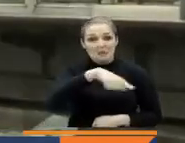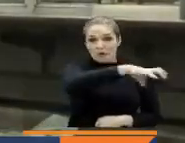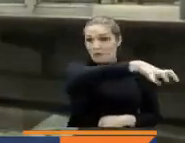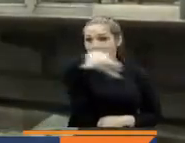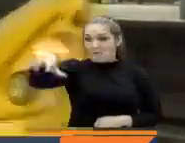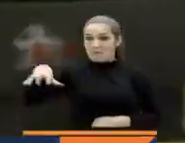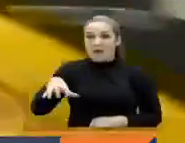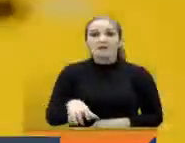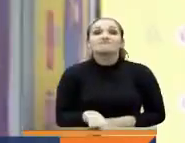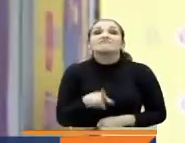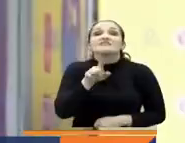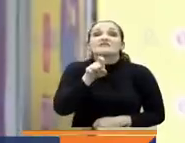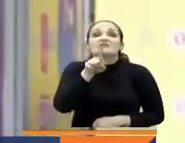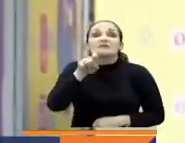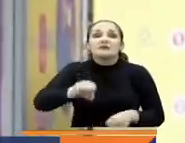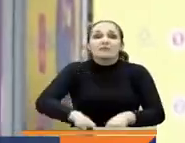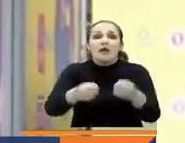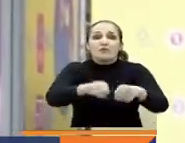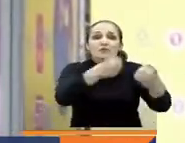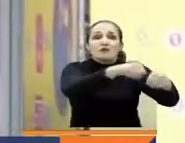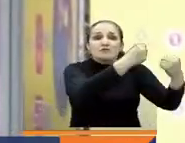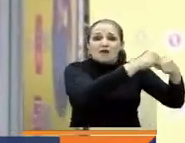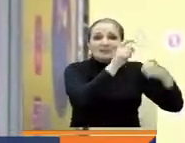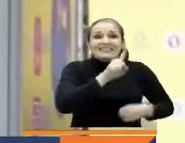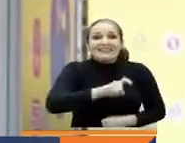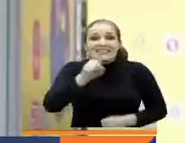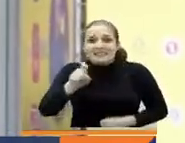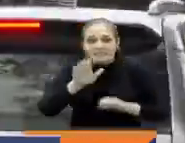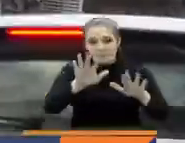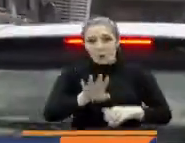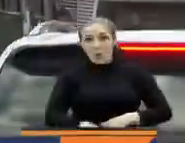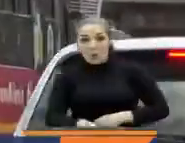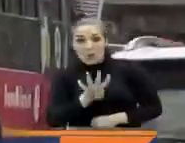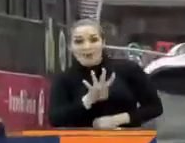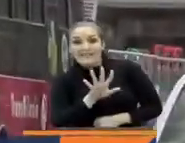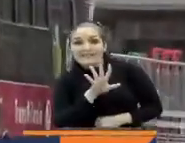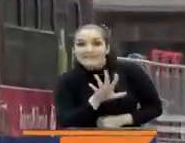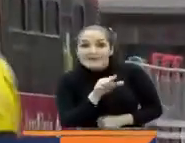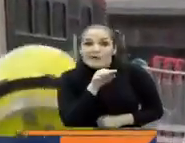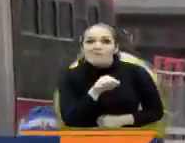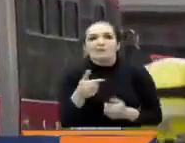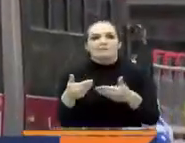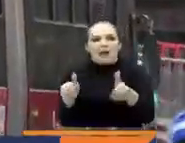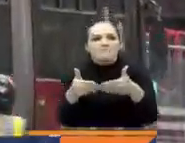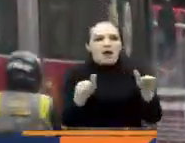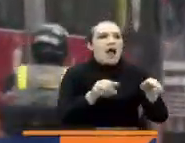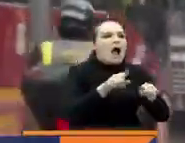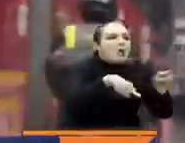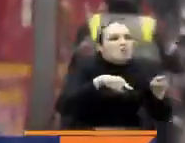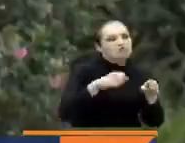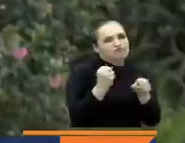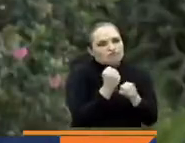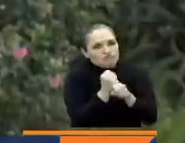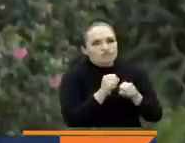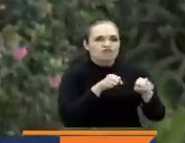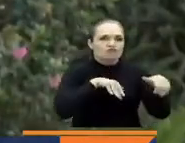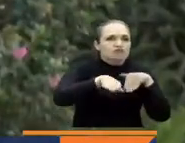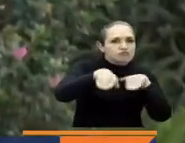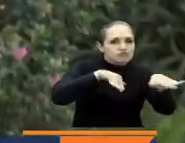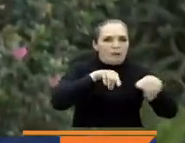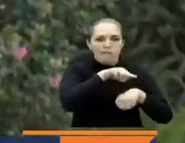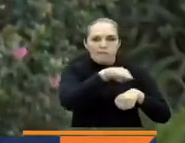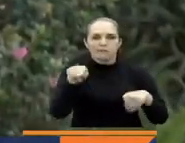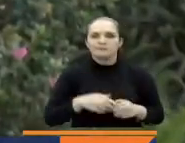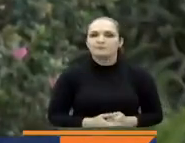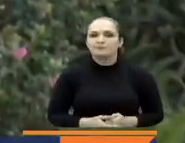de operación debido a la magnitud de los daños. De estas, 45 estaciones se han habilitado para retomar la operación. Los sistemas de transporte público en el